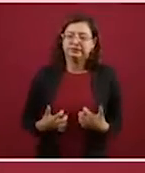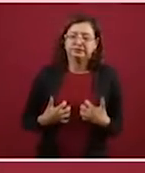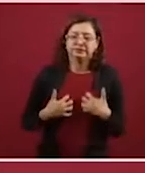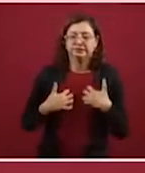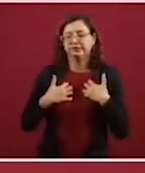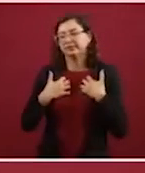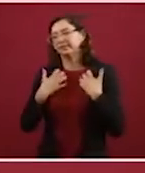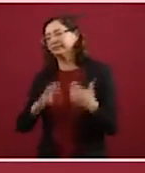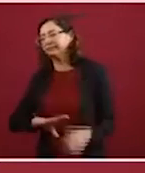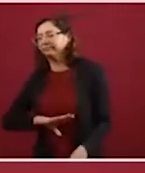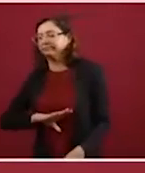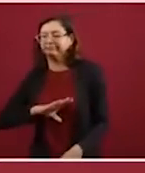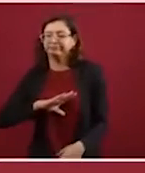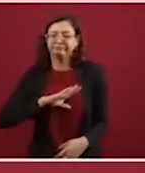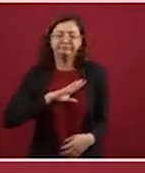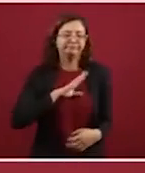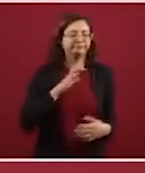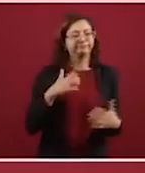y andan